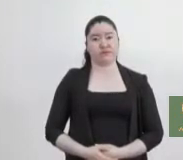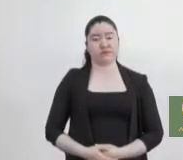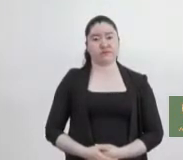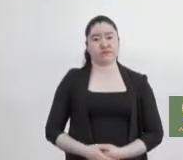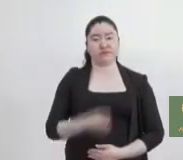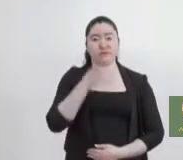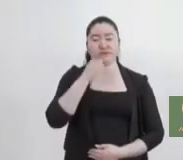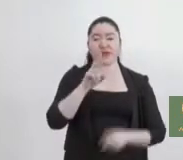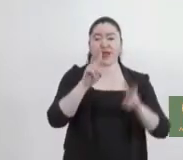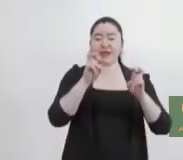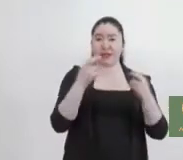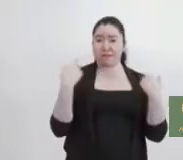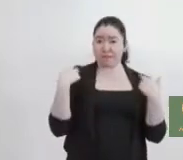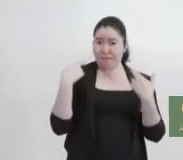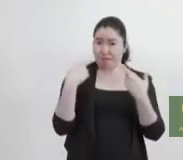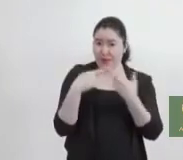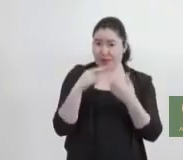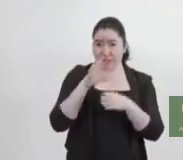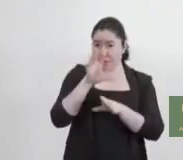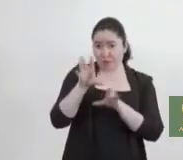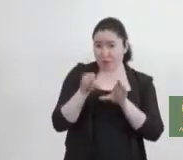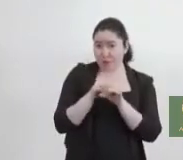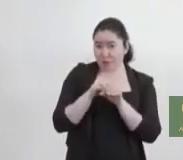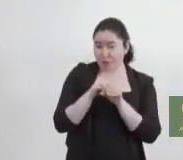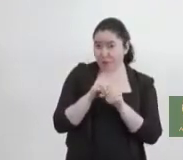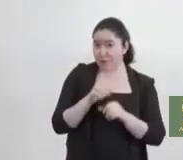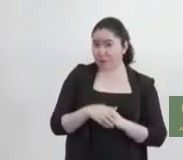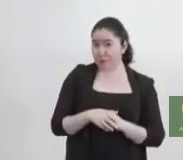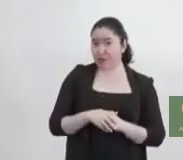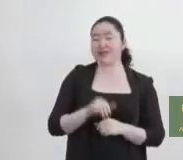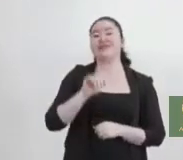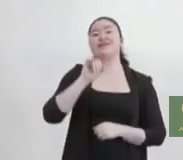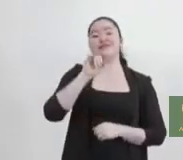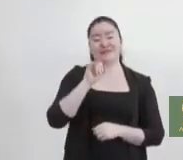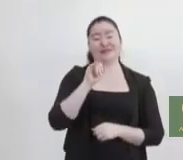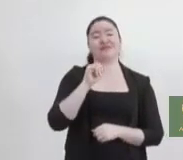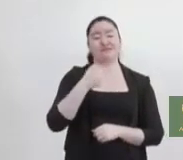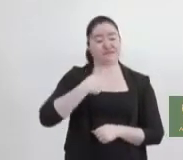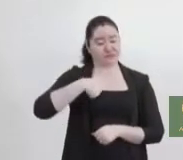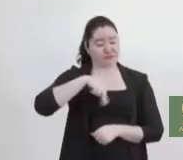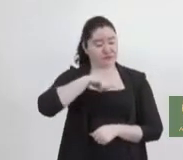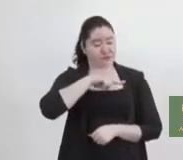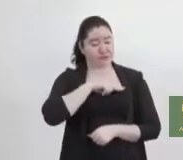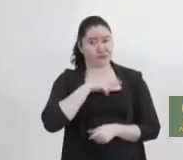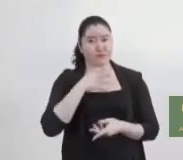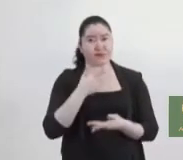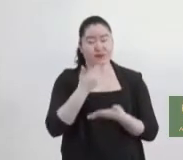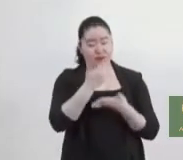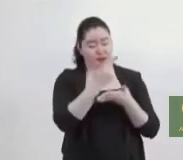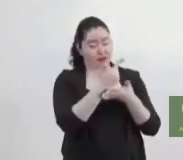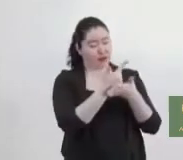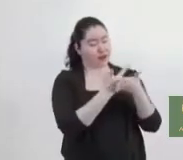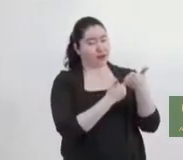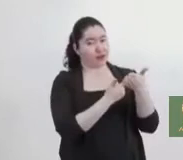¿Dices el tema de los maestros en general? Sí. Estamos haciendo nosotros un censo.